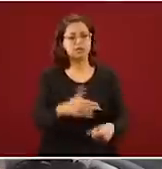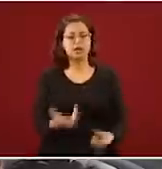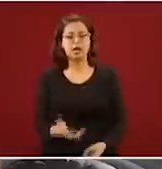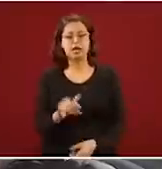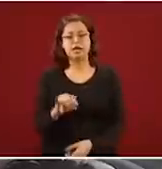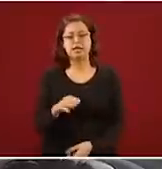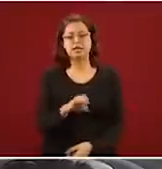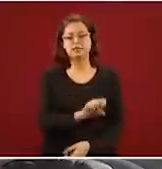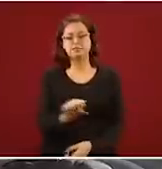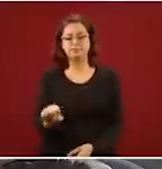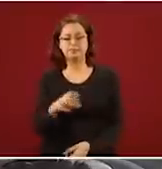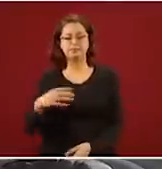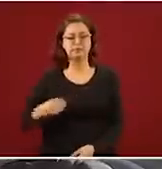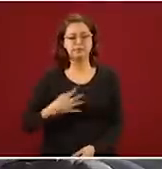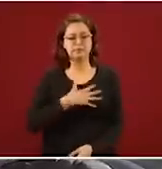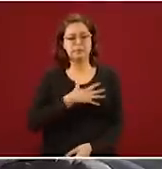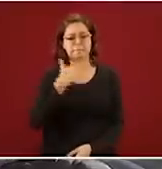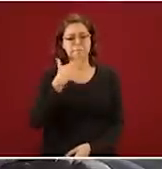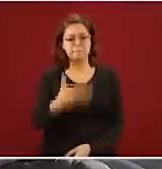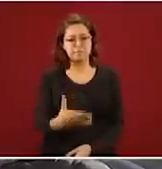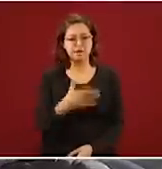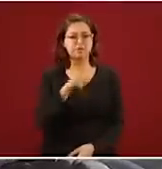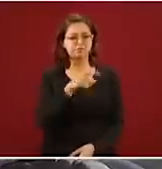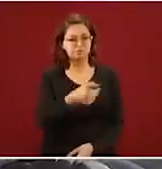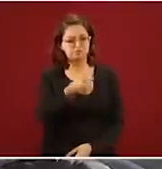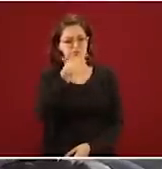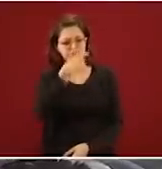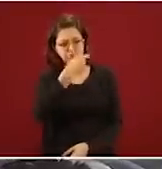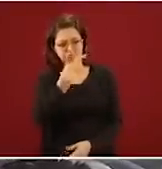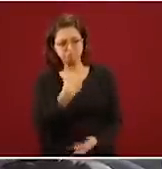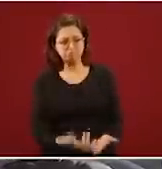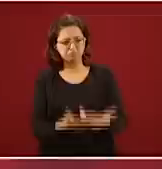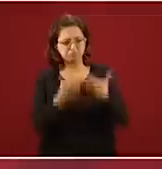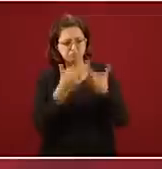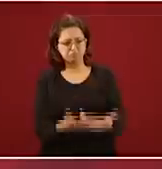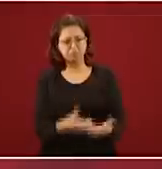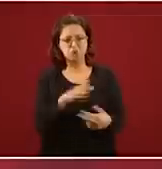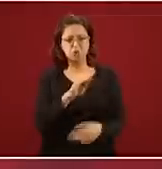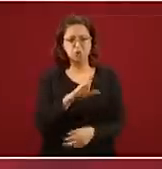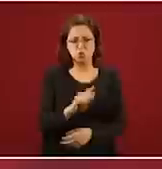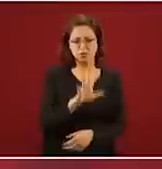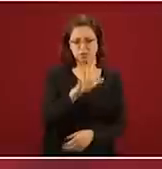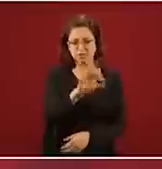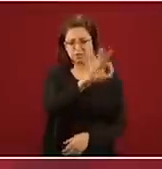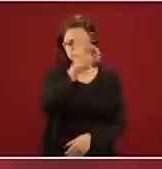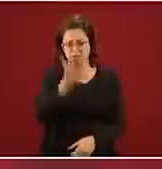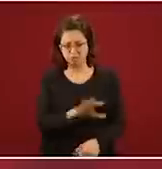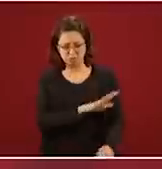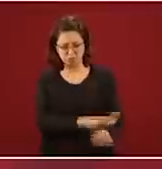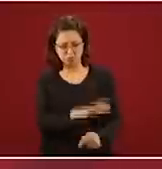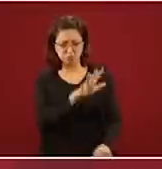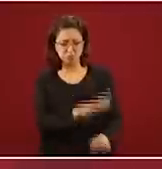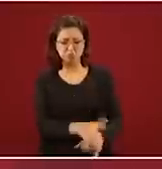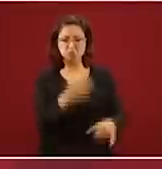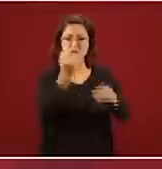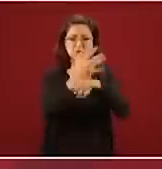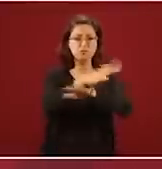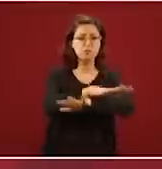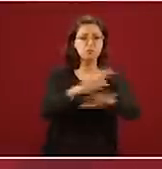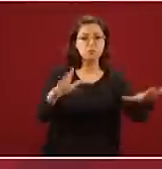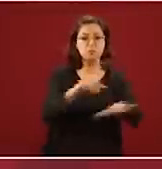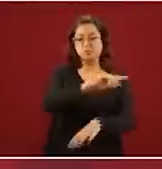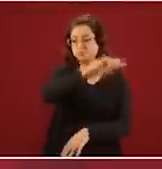Bienestar hay abasto de medicamento en un 95% y no es cierto,